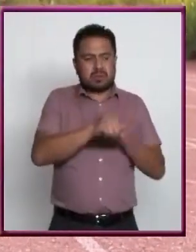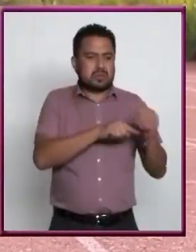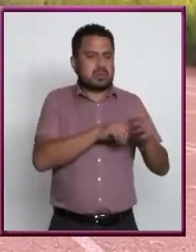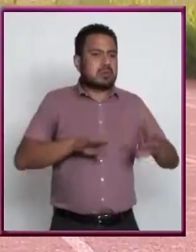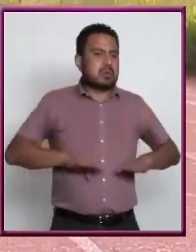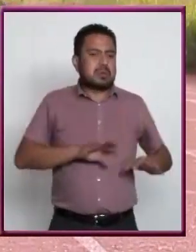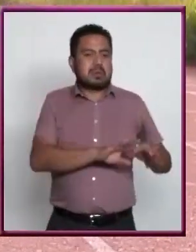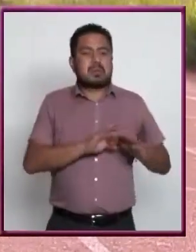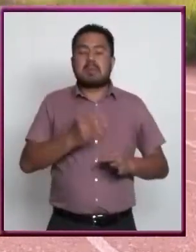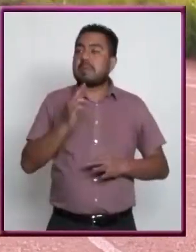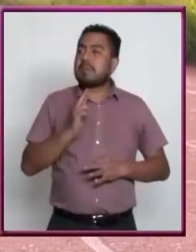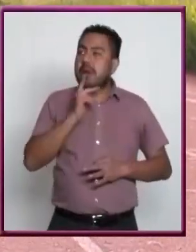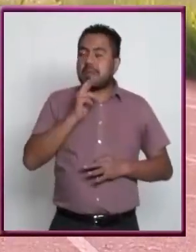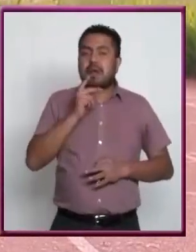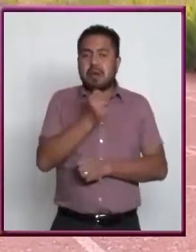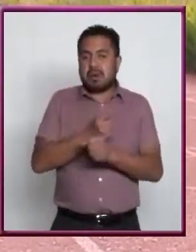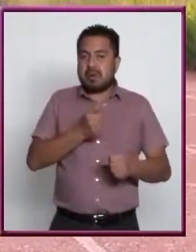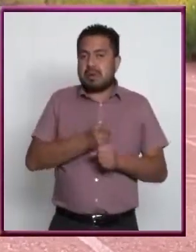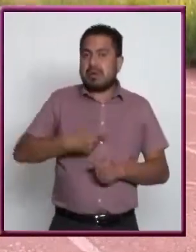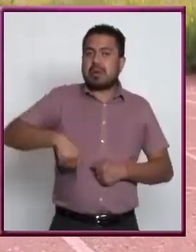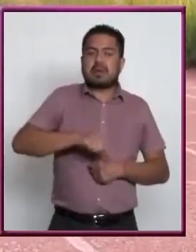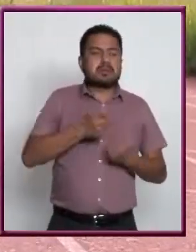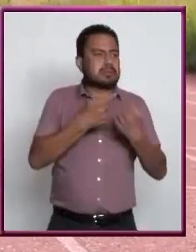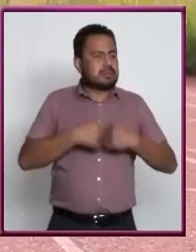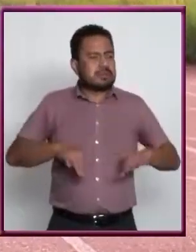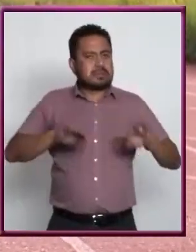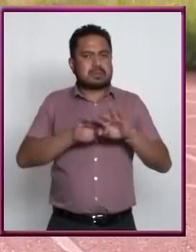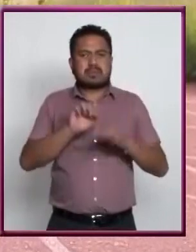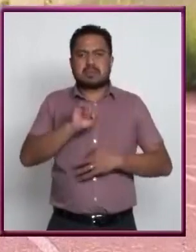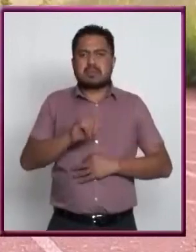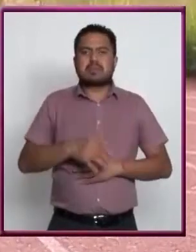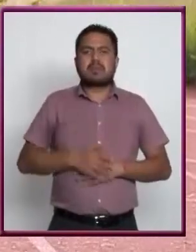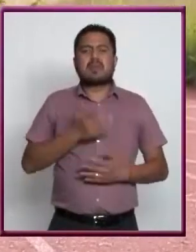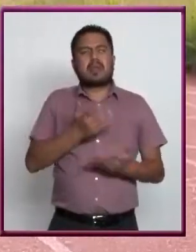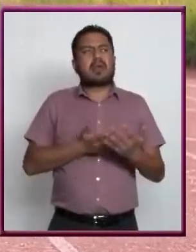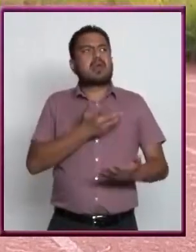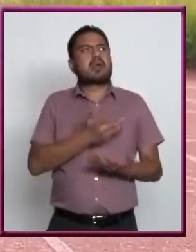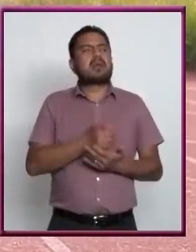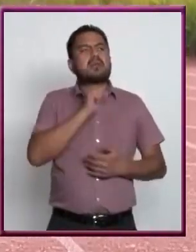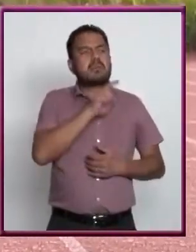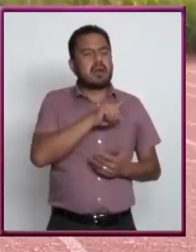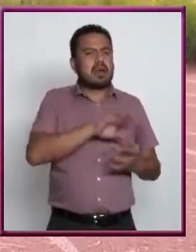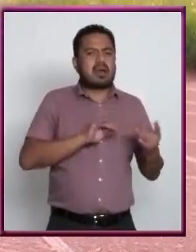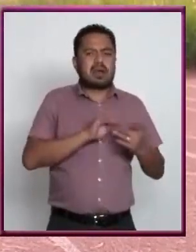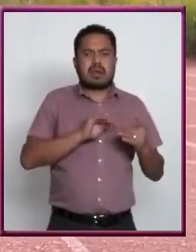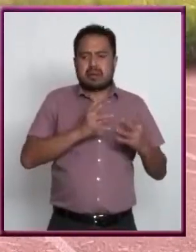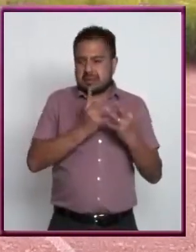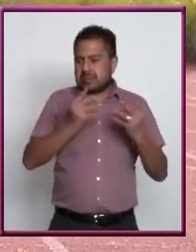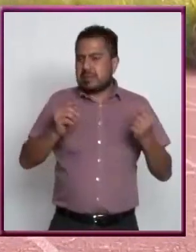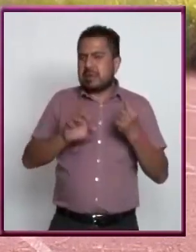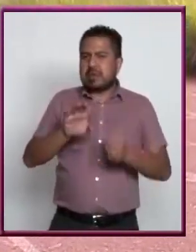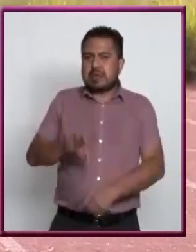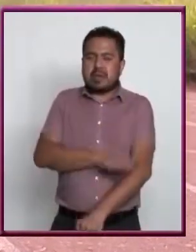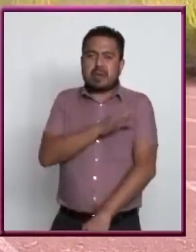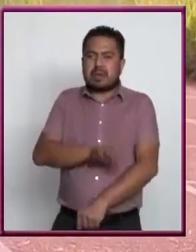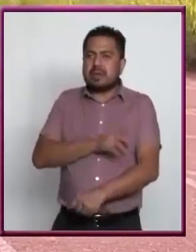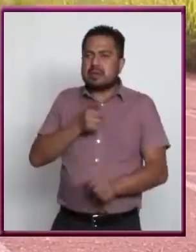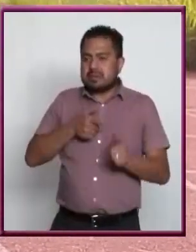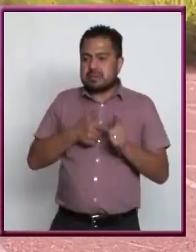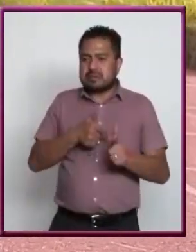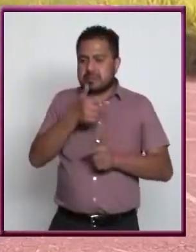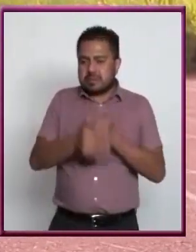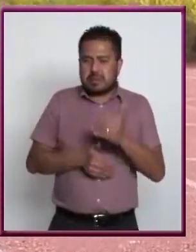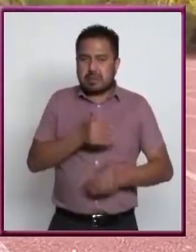espacio adecuado en la medida de las posibilidades es importante. El descanso también cuenta para recuperar energía y seguir